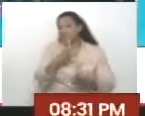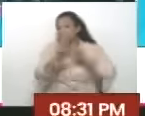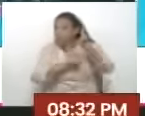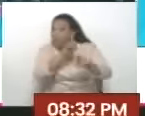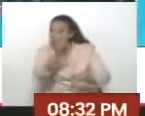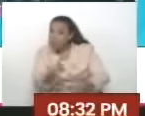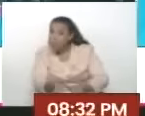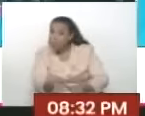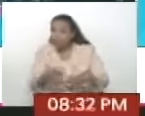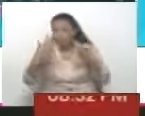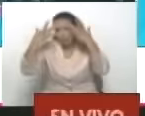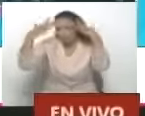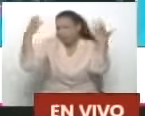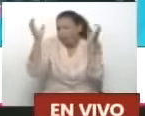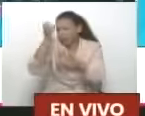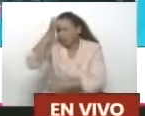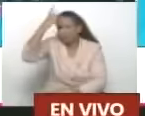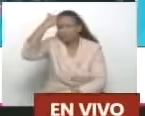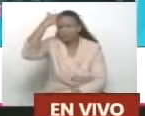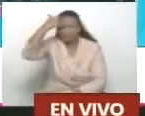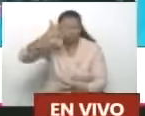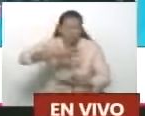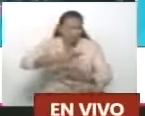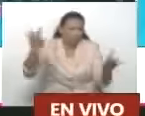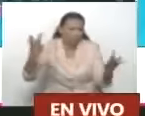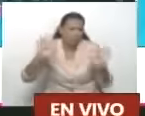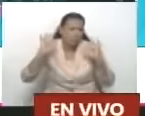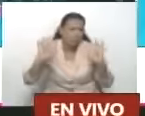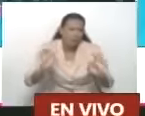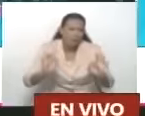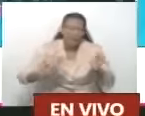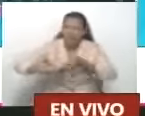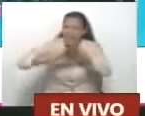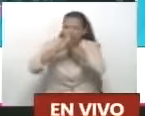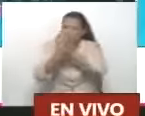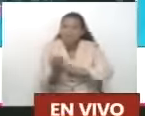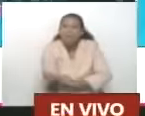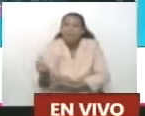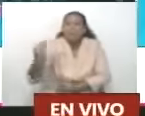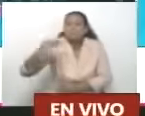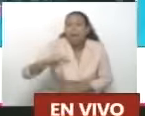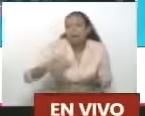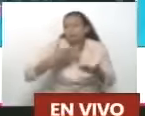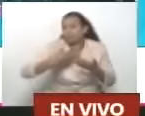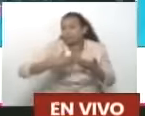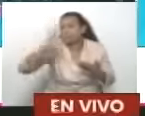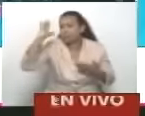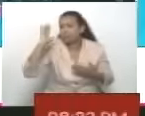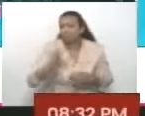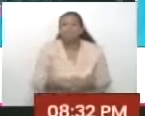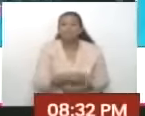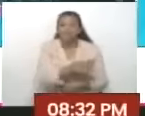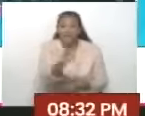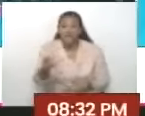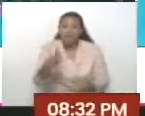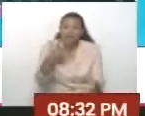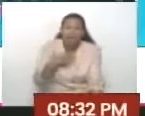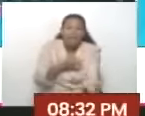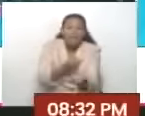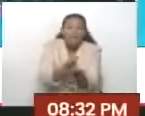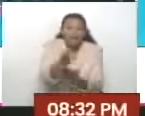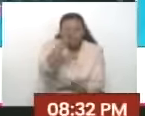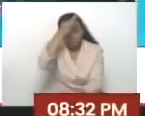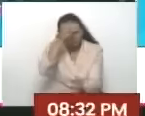¿Les sobra la capacidad para terminar eso y para todo? Esa es mi fe, yo tengo